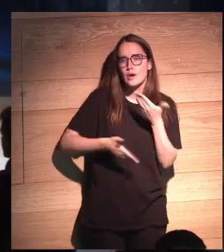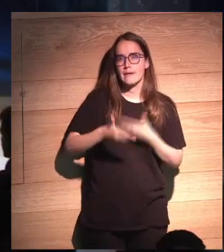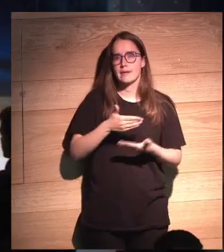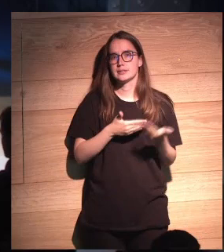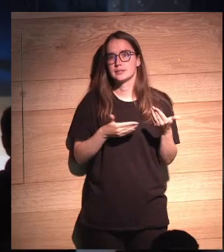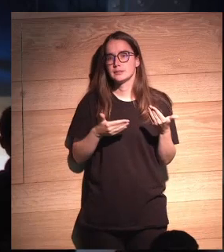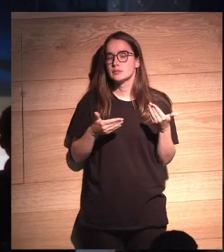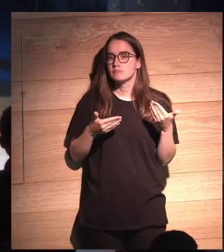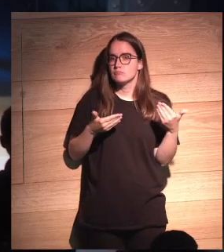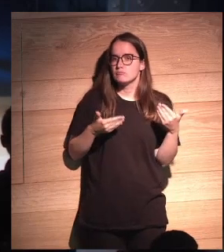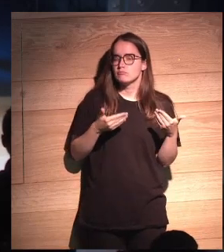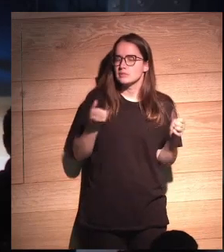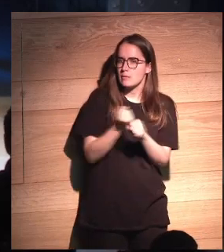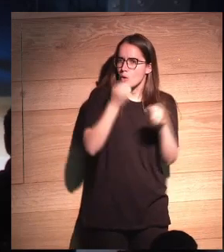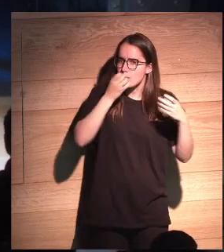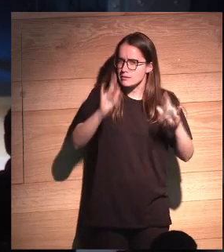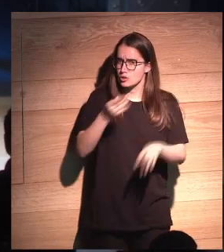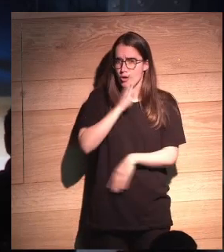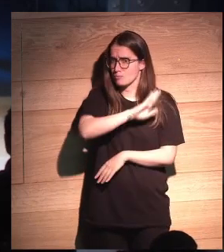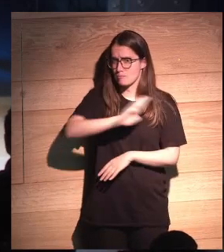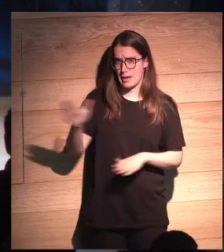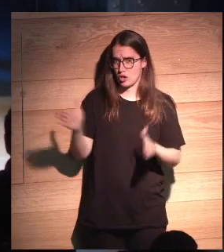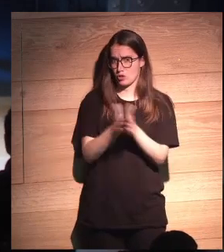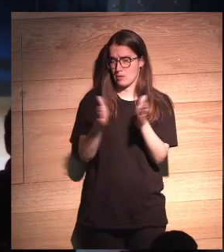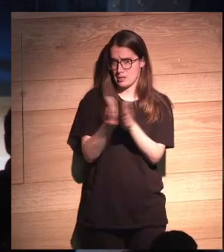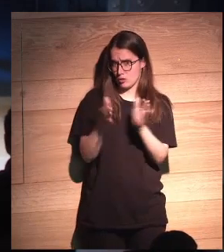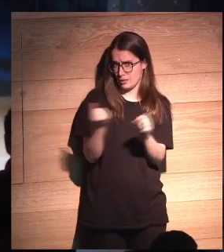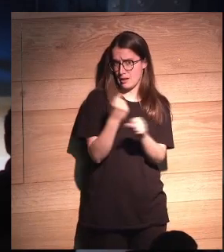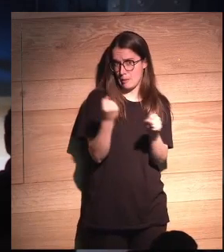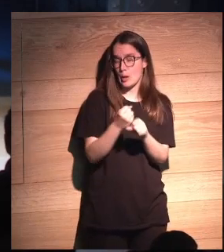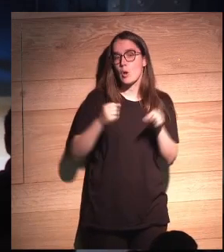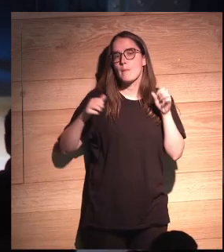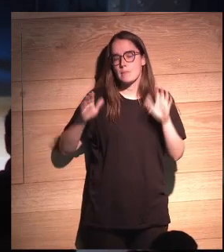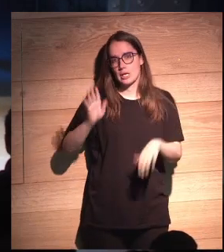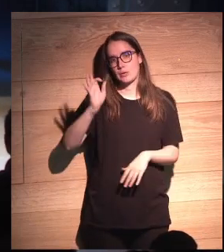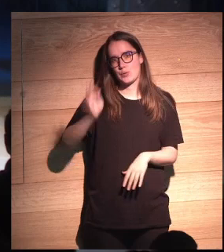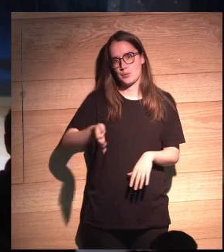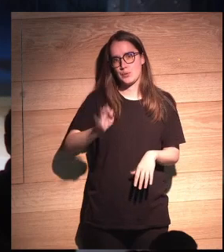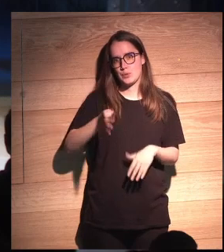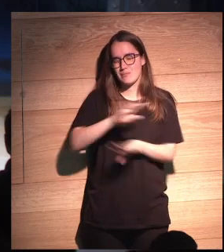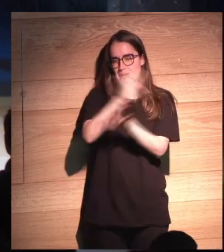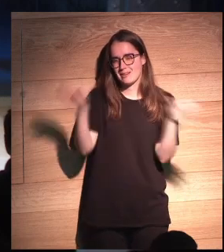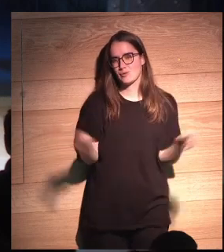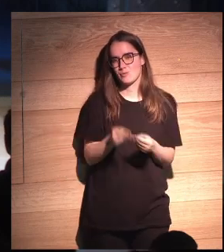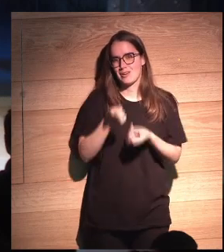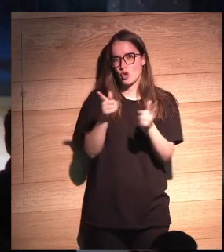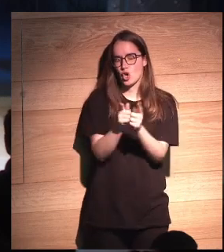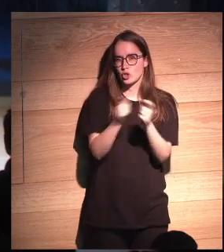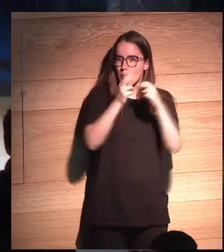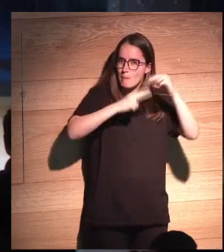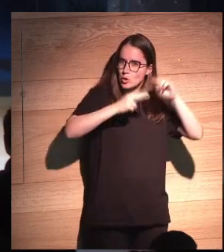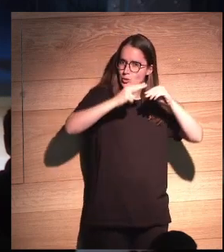no estuvieran a la altura, sino todo lo contrario, son los mejores tíos con los que me he podido rodear. Pero sí que es verdad que, resumiéndolo un poco,